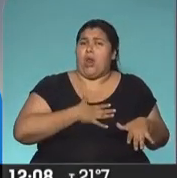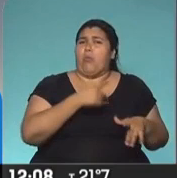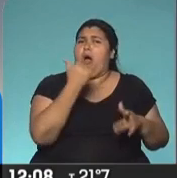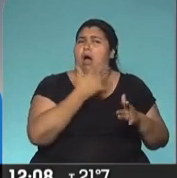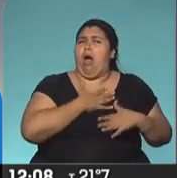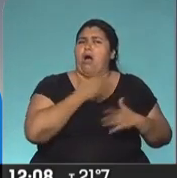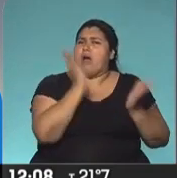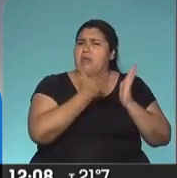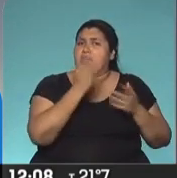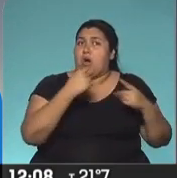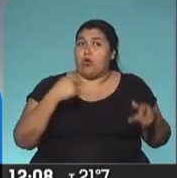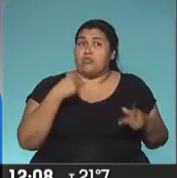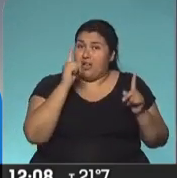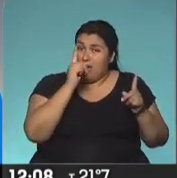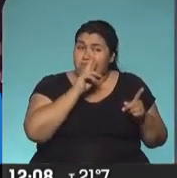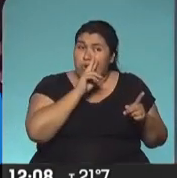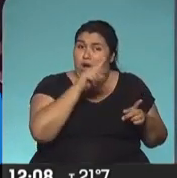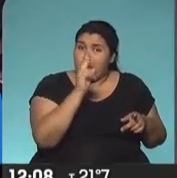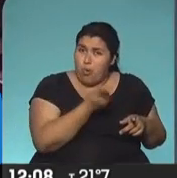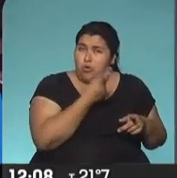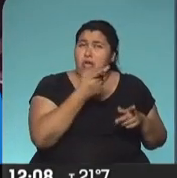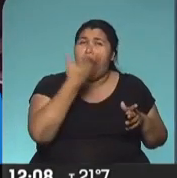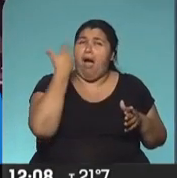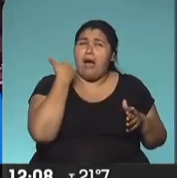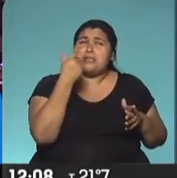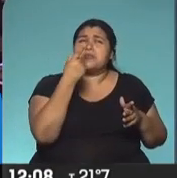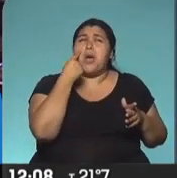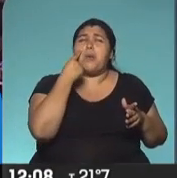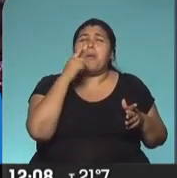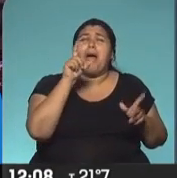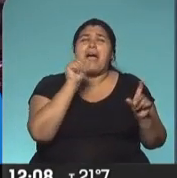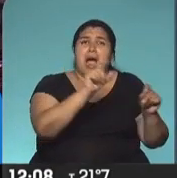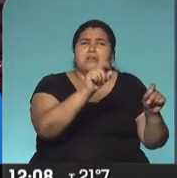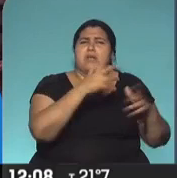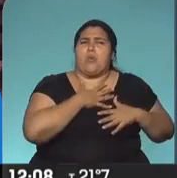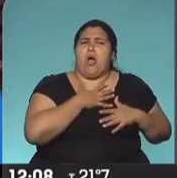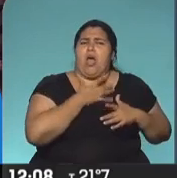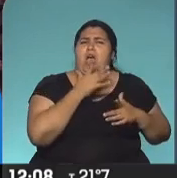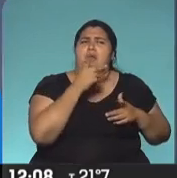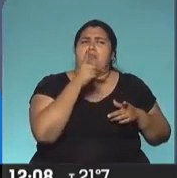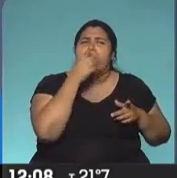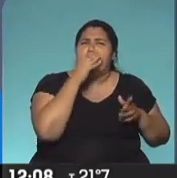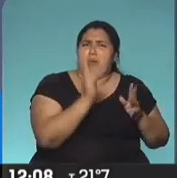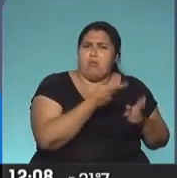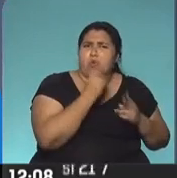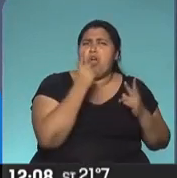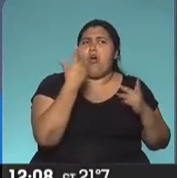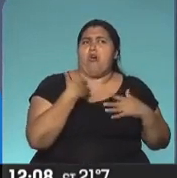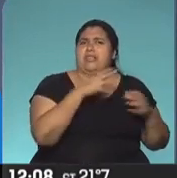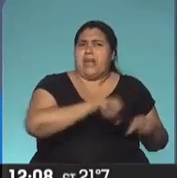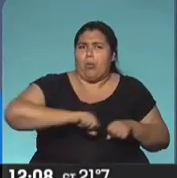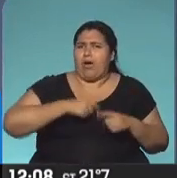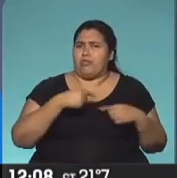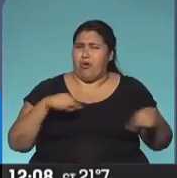una vez que ella falleció, desde las famosas pintadas de Viva el Cáncer cuando ella estaba enferma, hasta el mutilamiento y secuestro de su cuerpo.